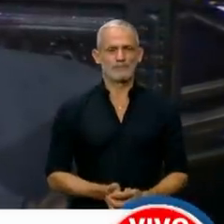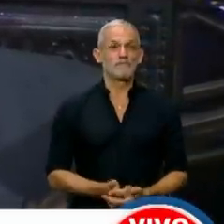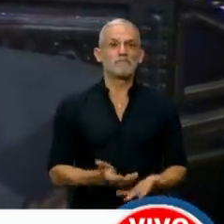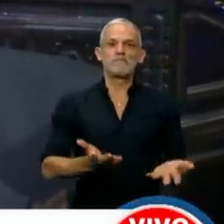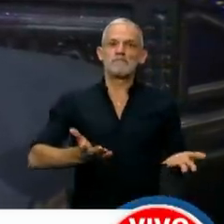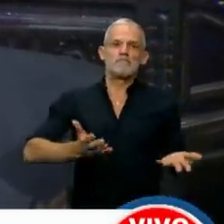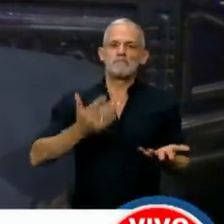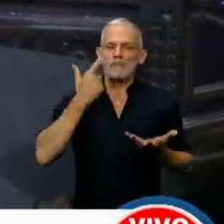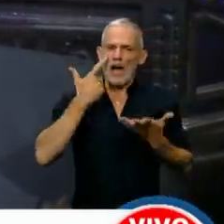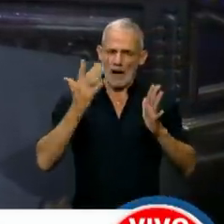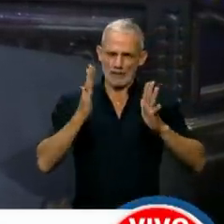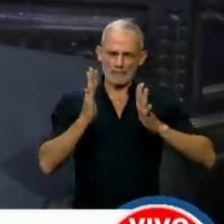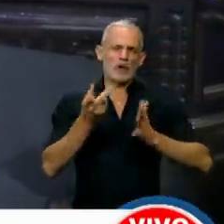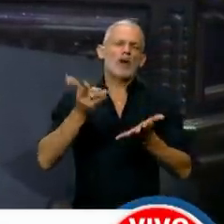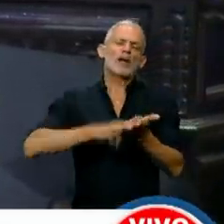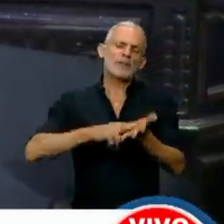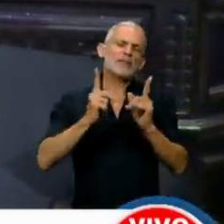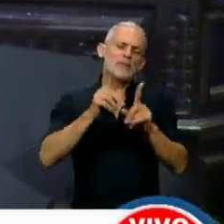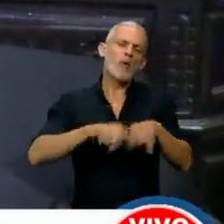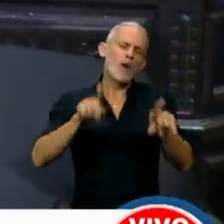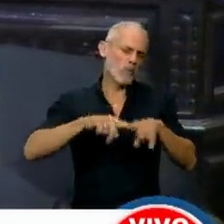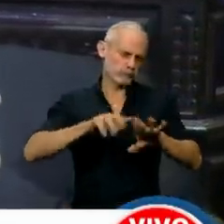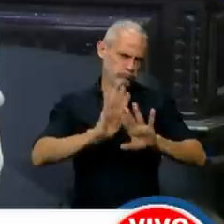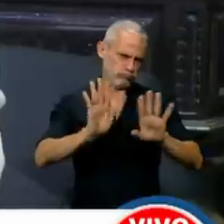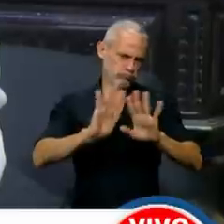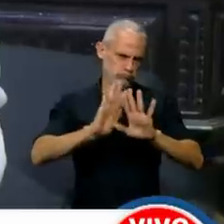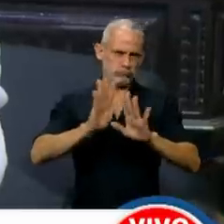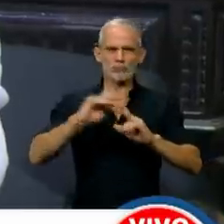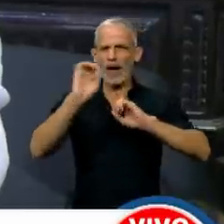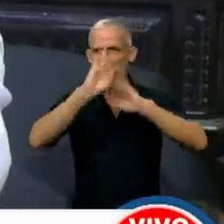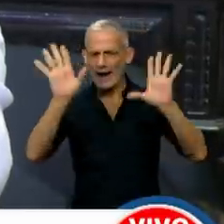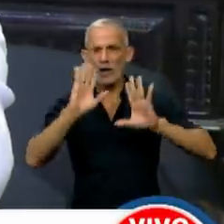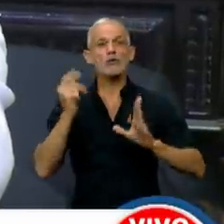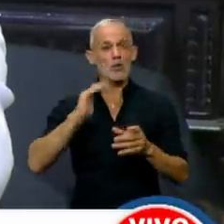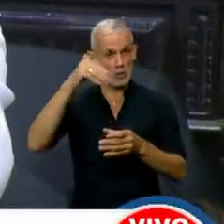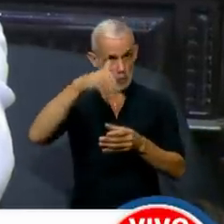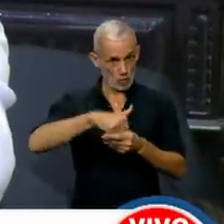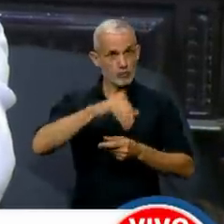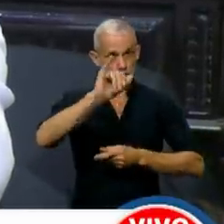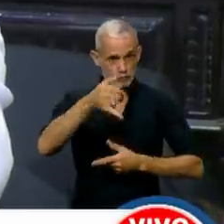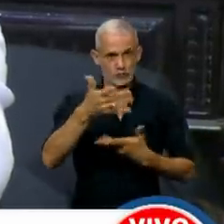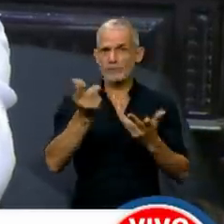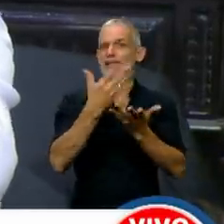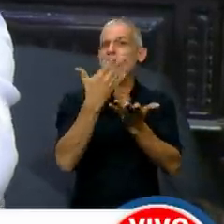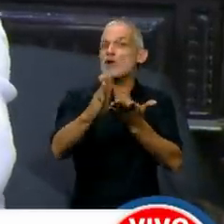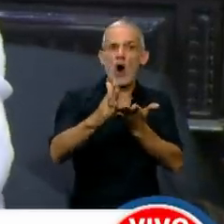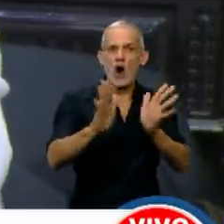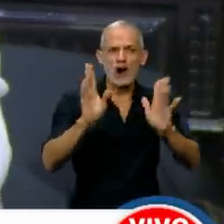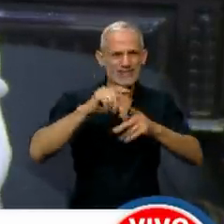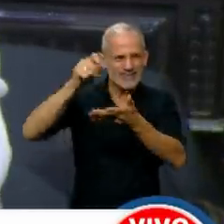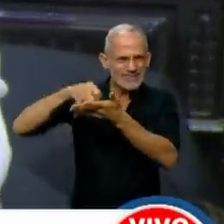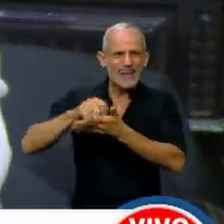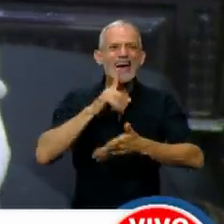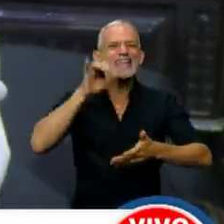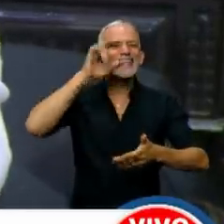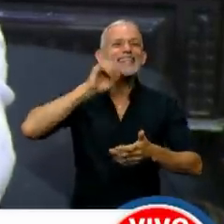a ver para no repetir argumentos de entrada claro que voy a adherir al dictamen de rechazo que firmaron martín